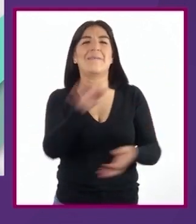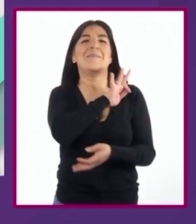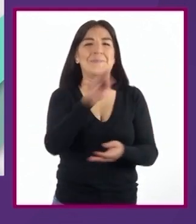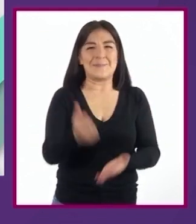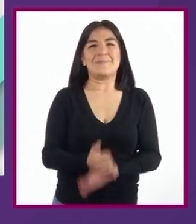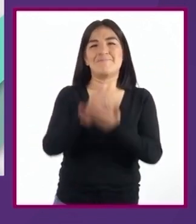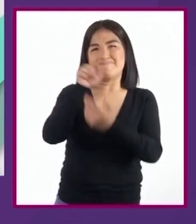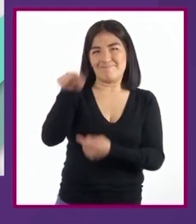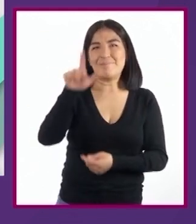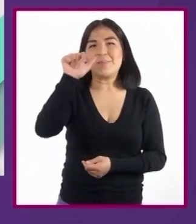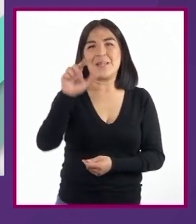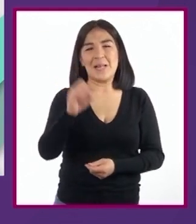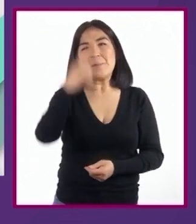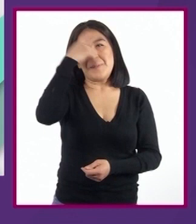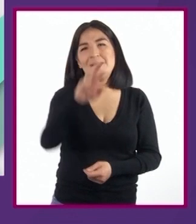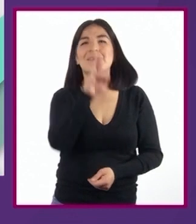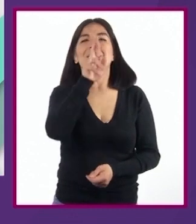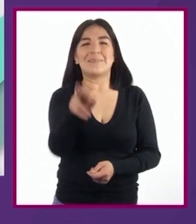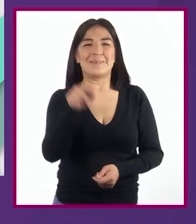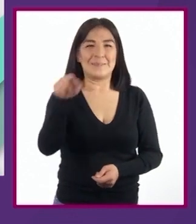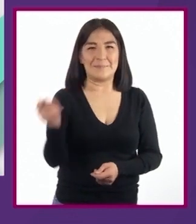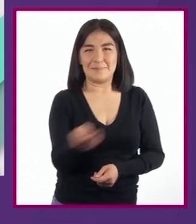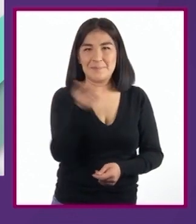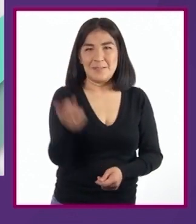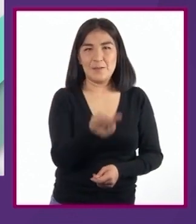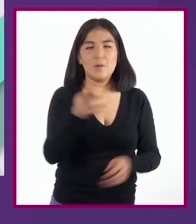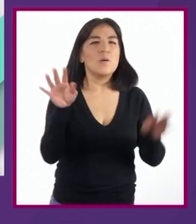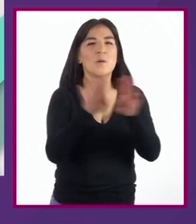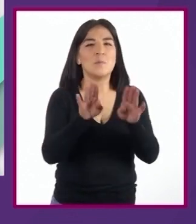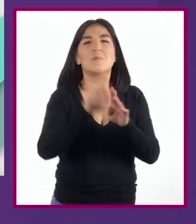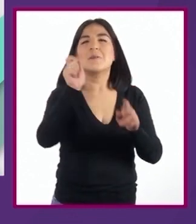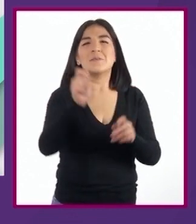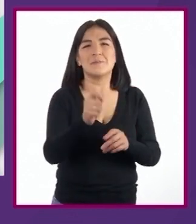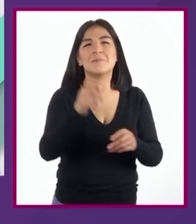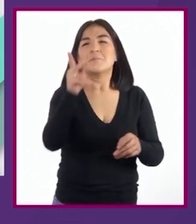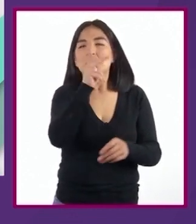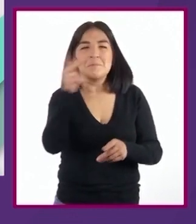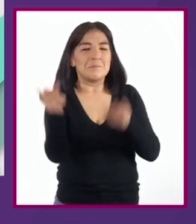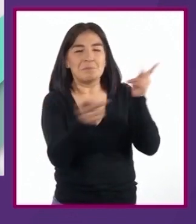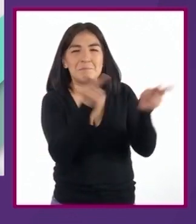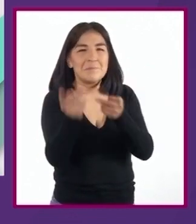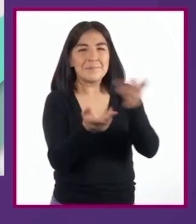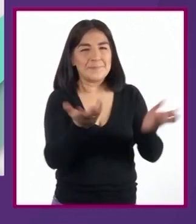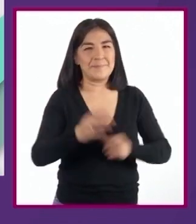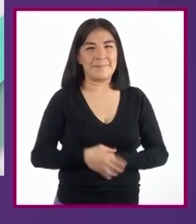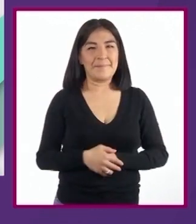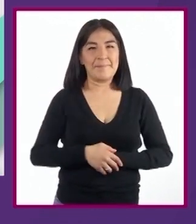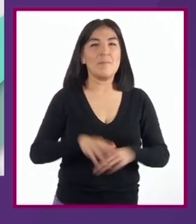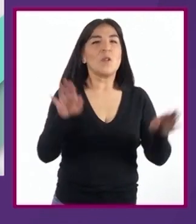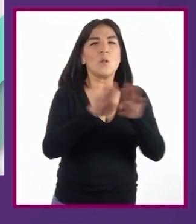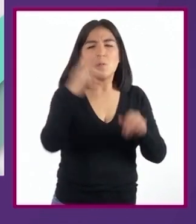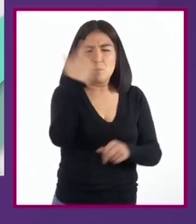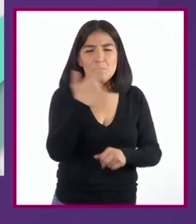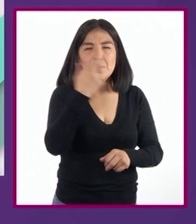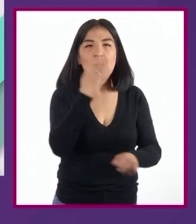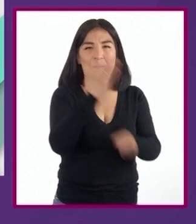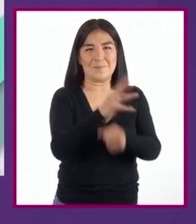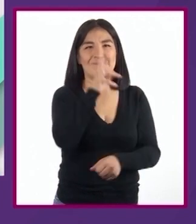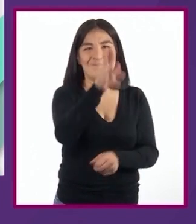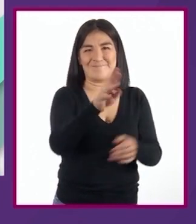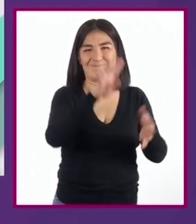ayudar a Lalo a contestar las preguntas que le formuló su papá. Analizando los resultados de la tabla